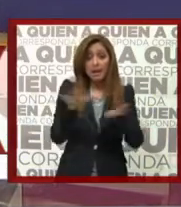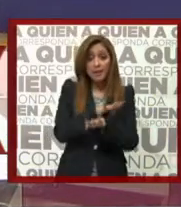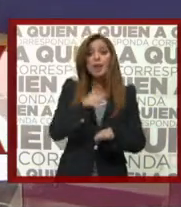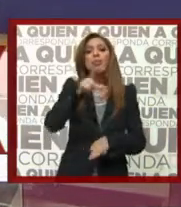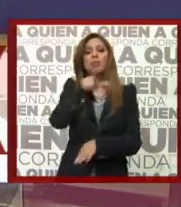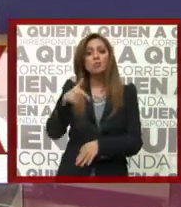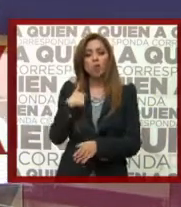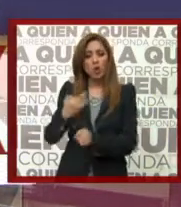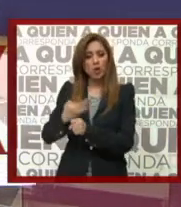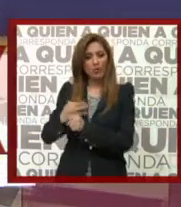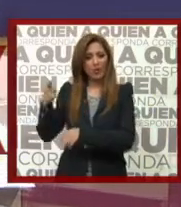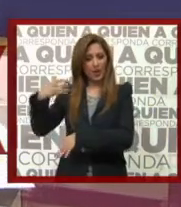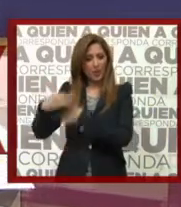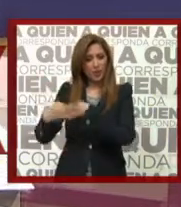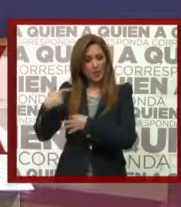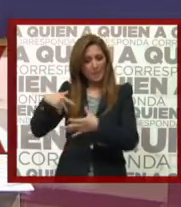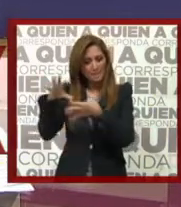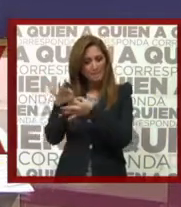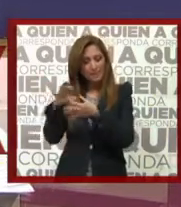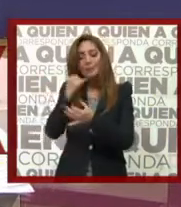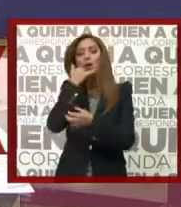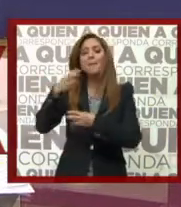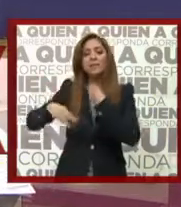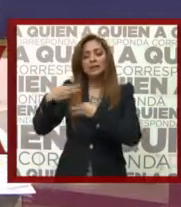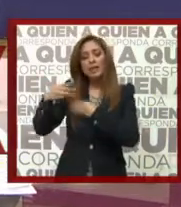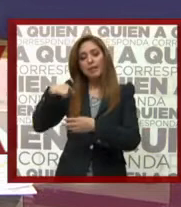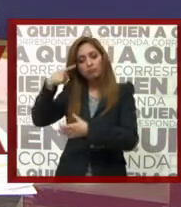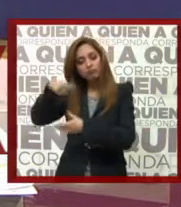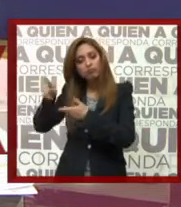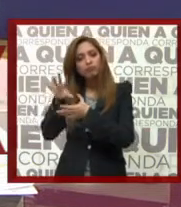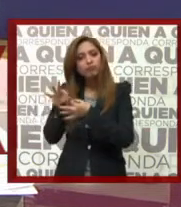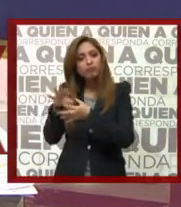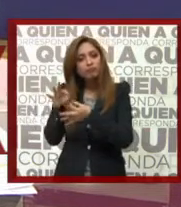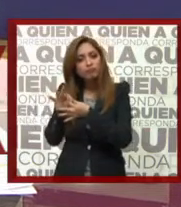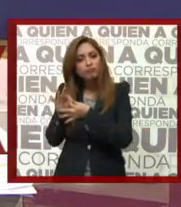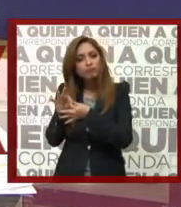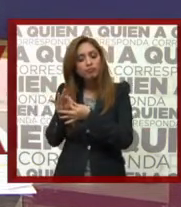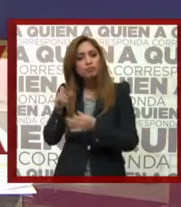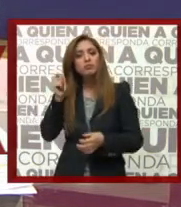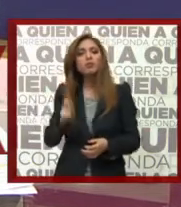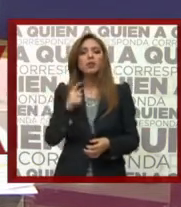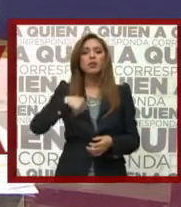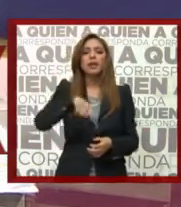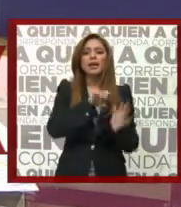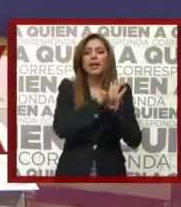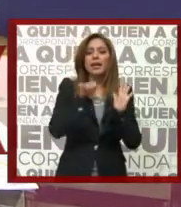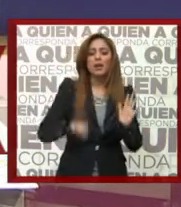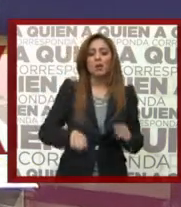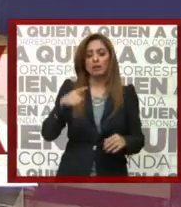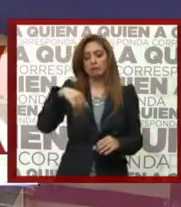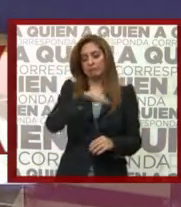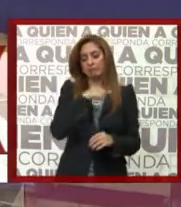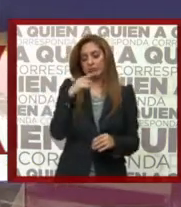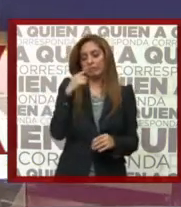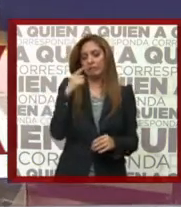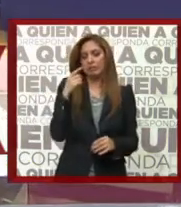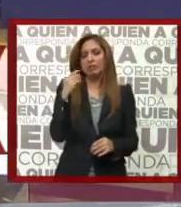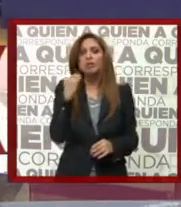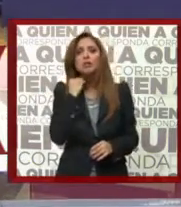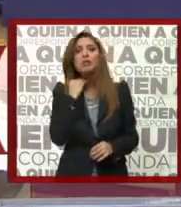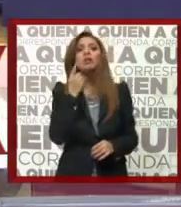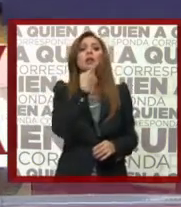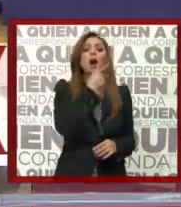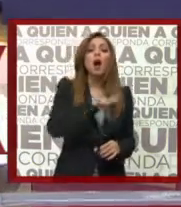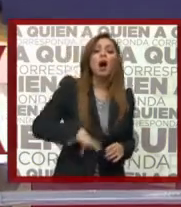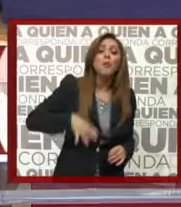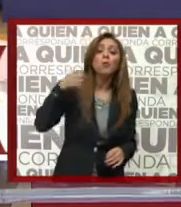con ella en breve porque las cosas están cambiando. Aquella señora que por un abogado recibió el consejo de di que abusó,